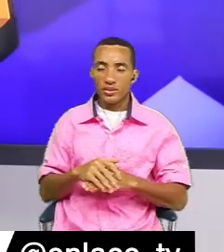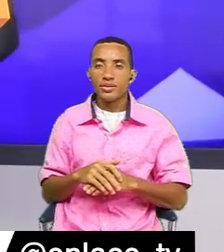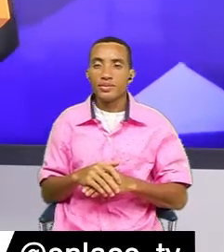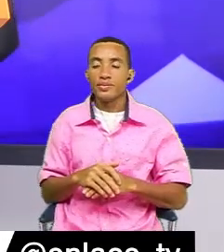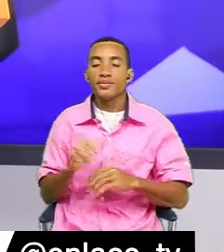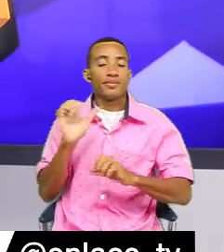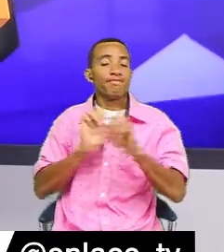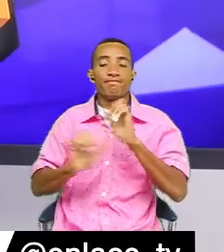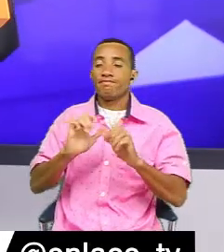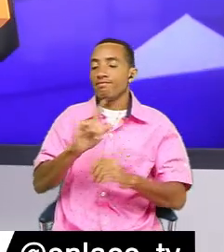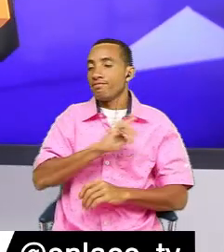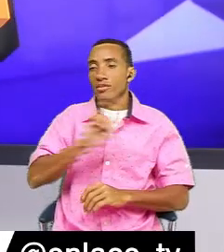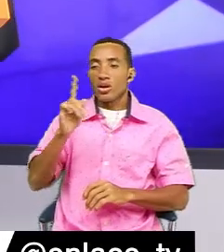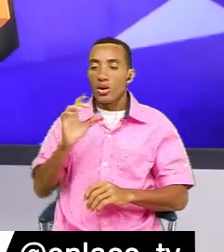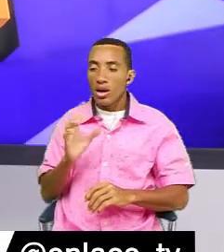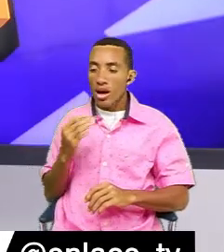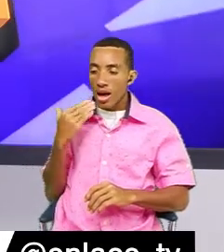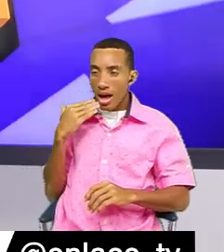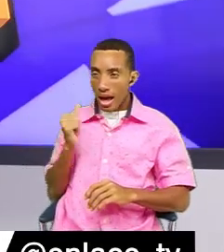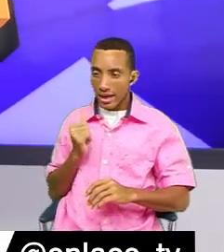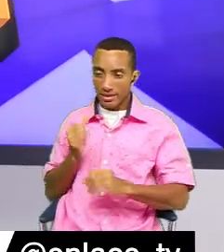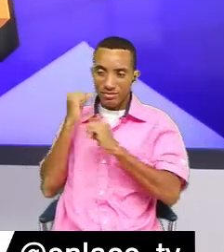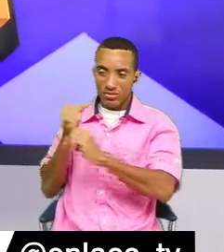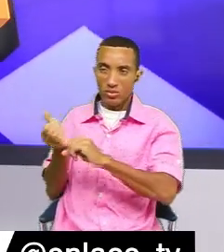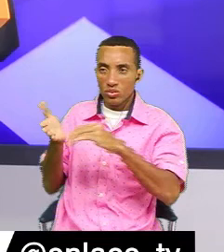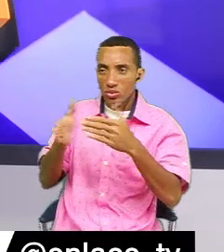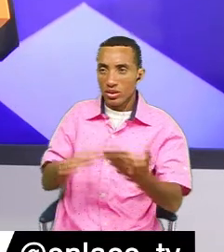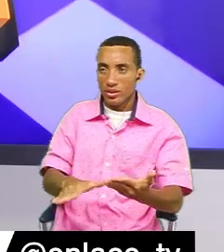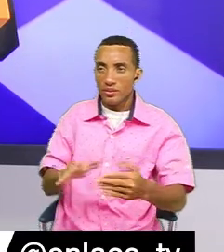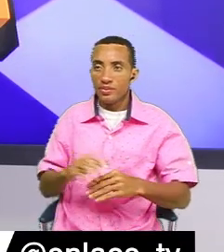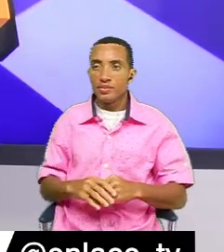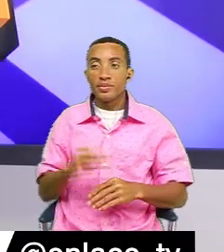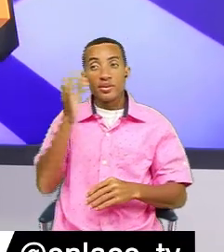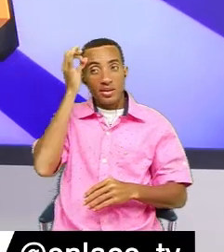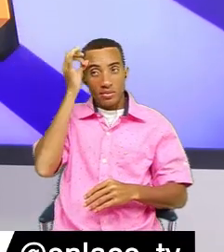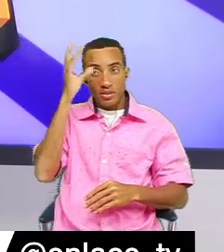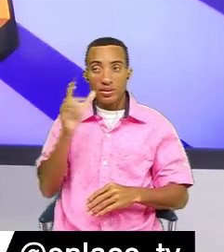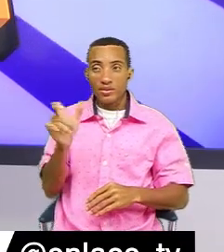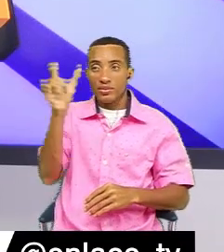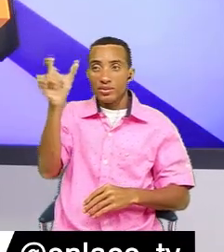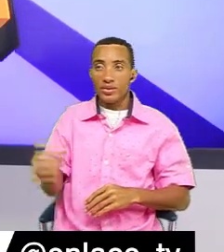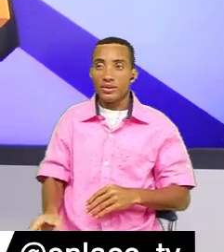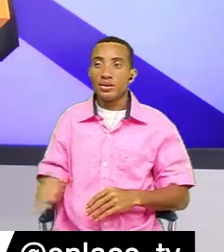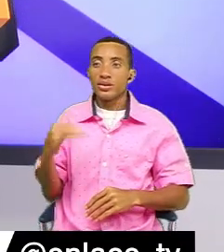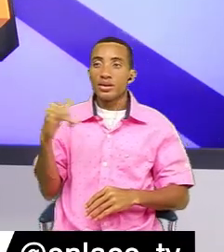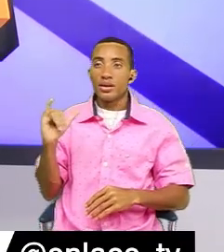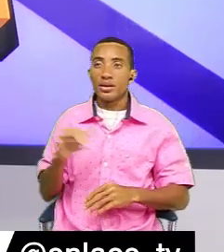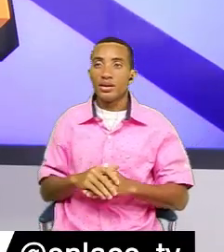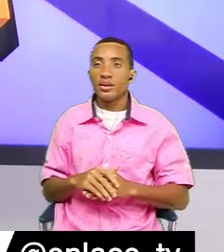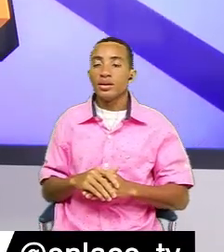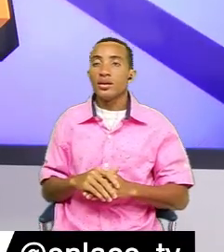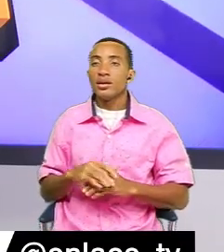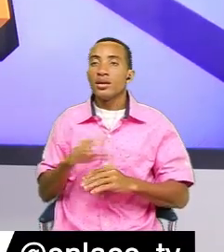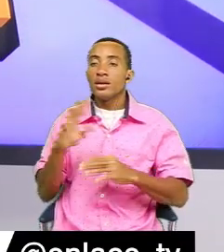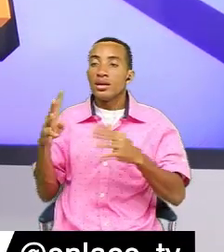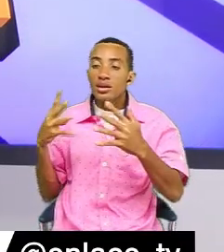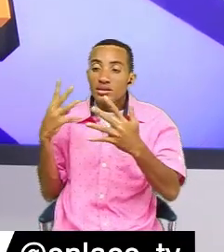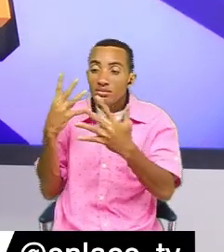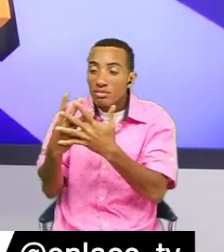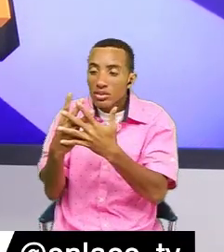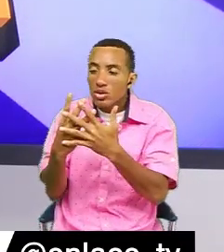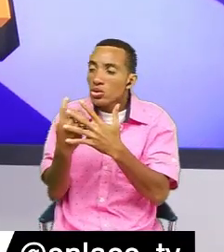en un barrio de la ciudad. La policía afirmó que la persona que podría estar implicada en este homicidio está recientemente salida de la prisión. Estas y otras